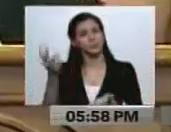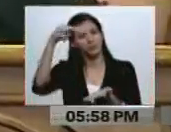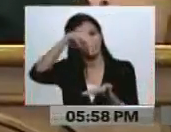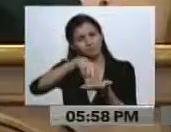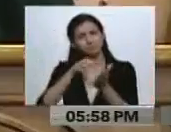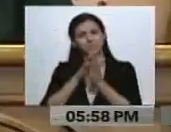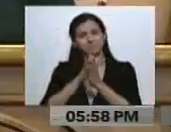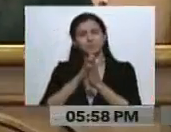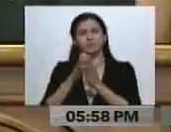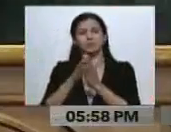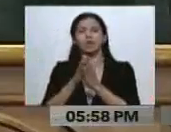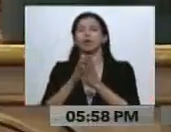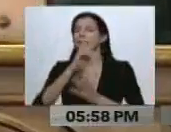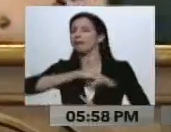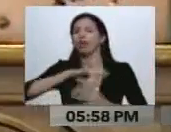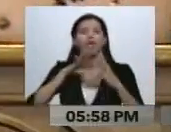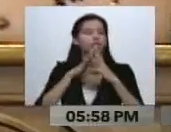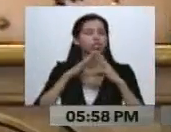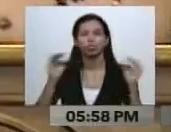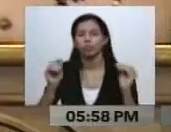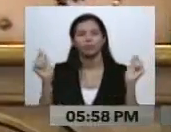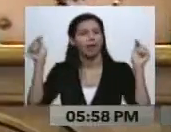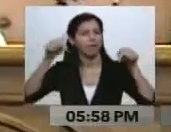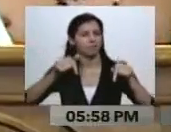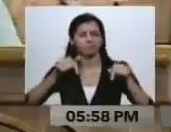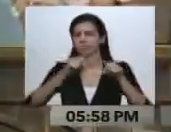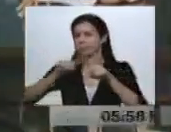Todas las religiones aquí presentes